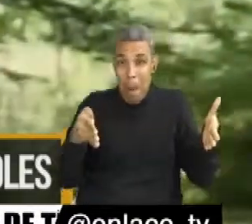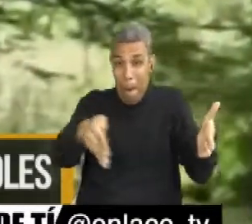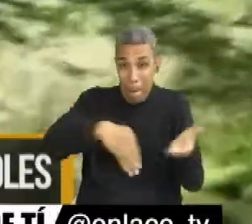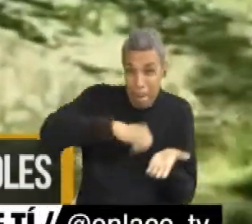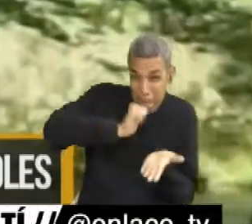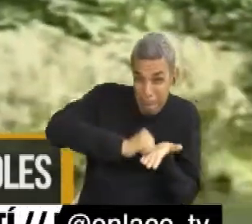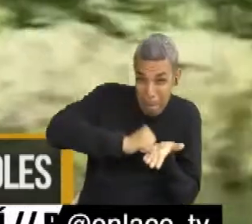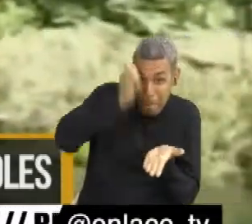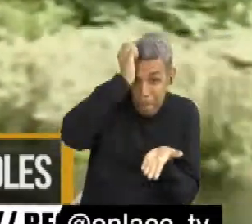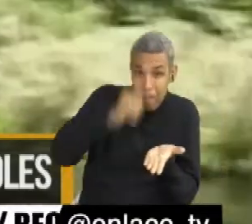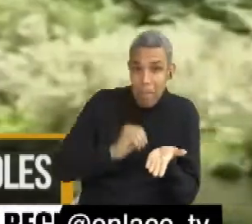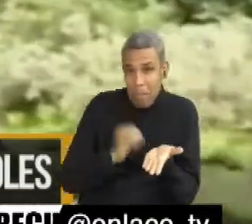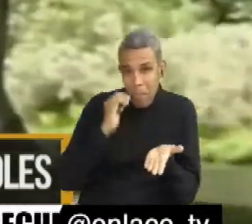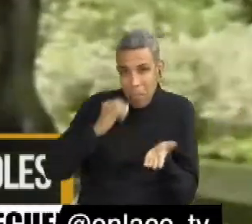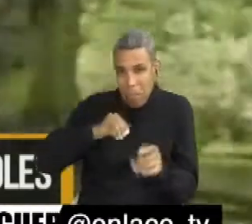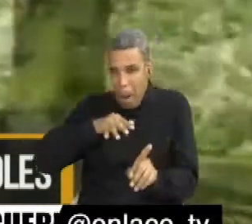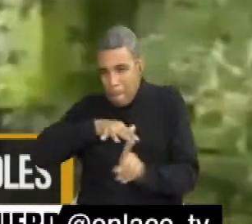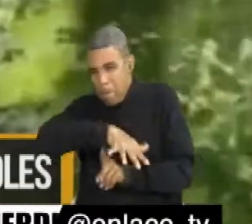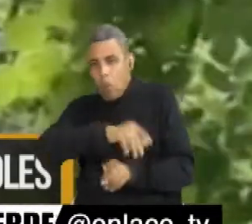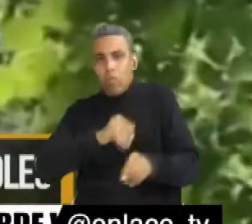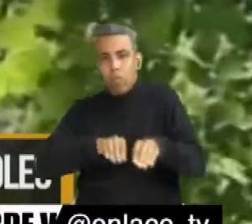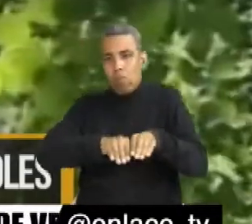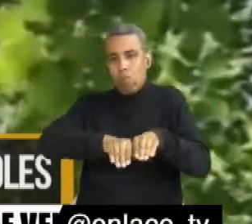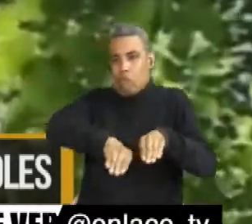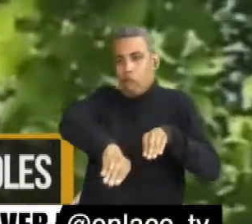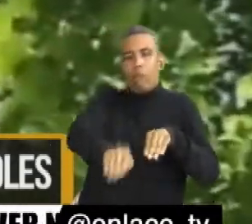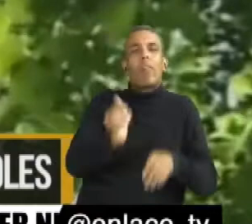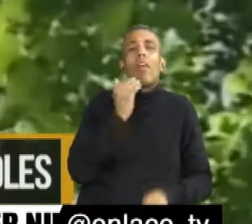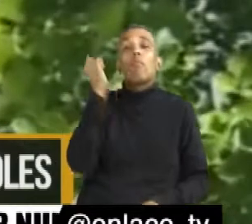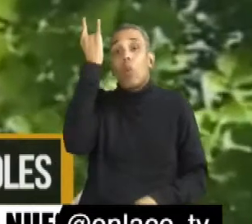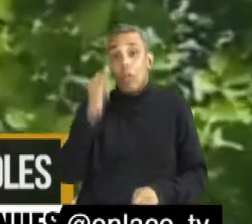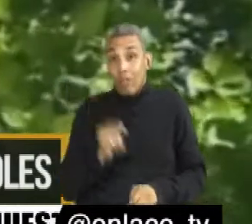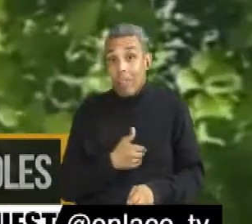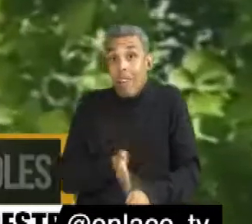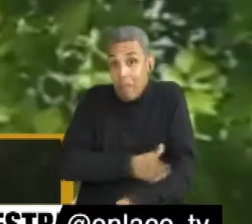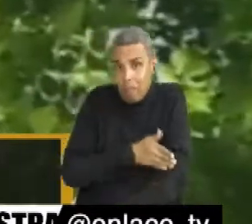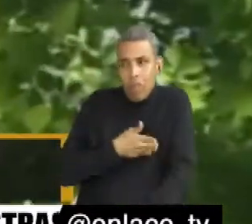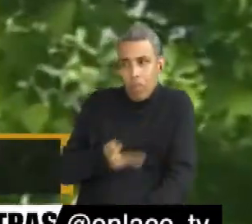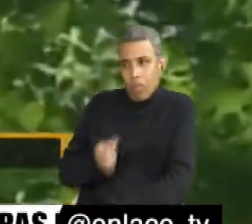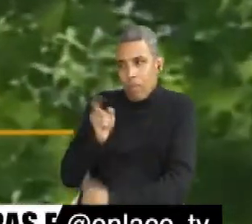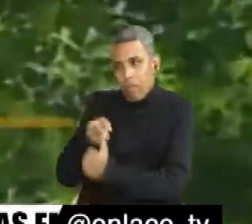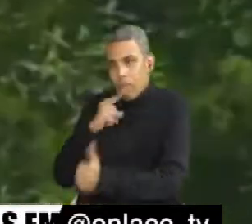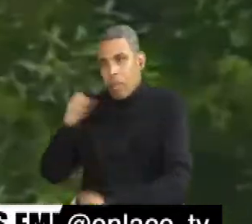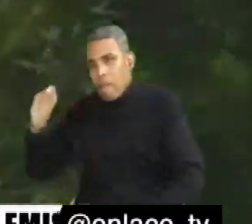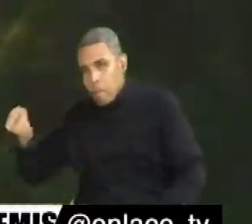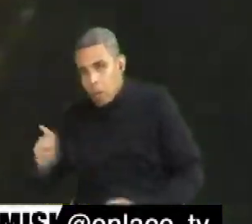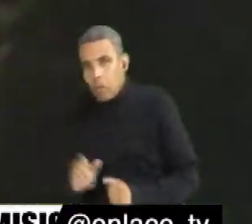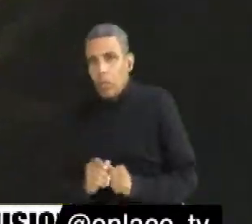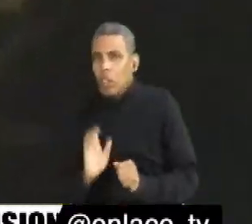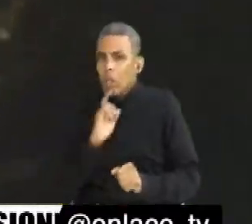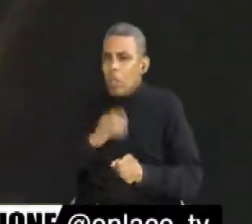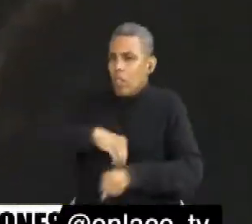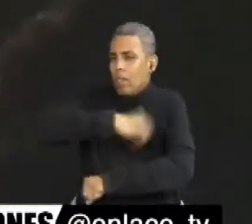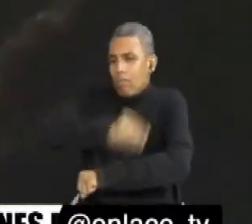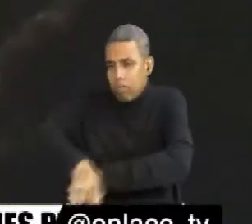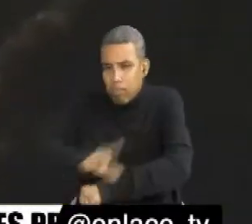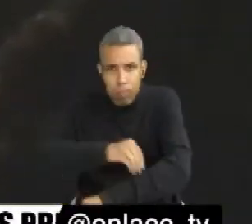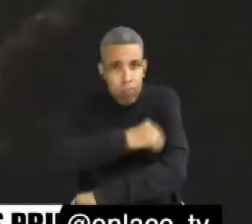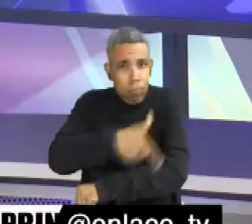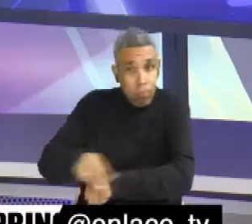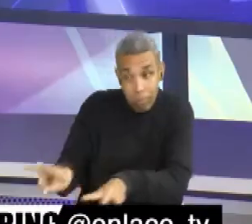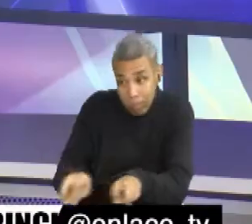árboles para contribuir a la reforestación del medio ambiente, para la supervivencia y la de todas las especies que habitan este planeta.